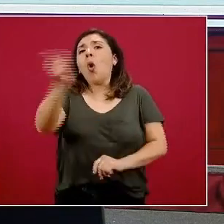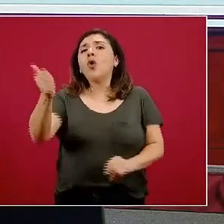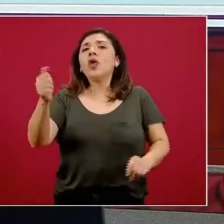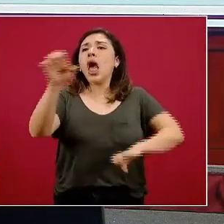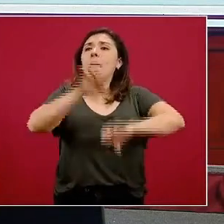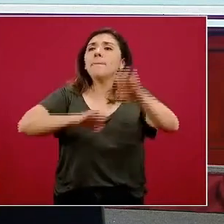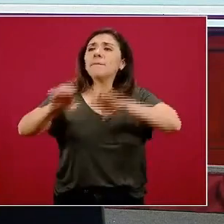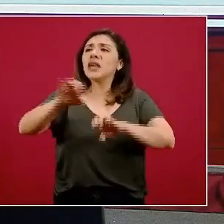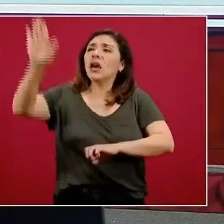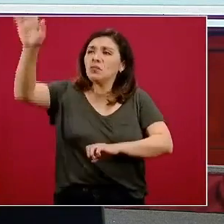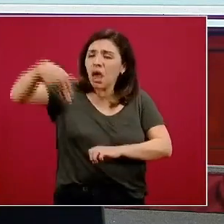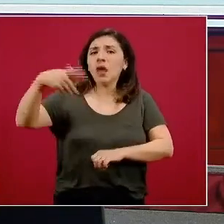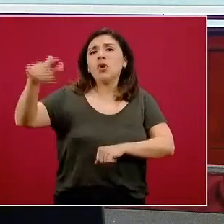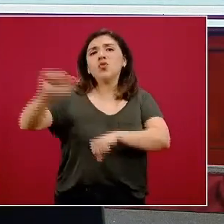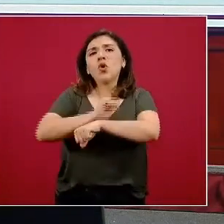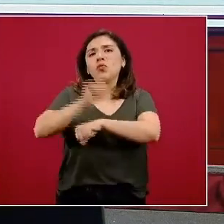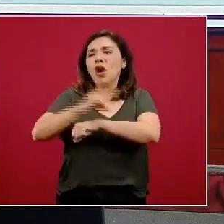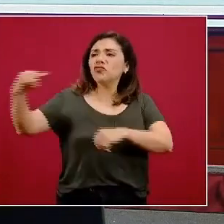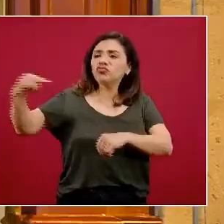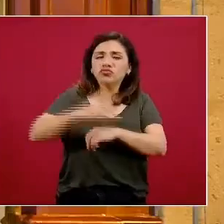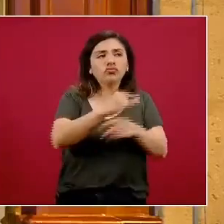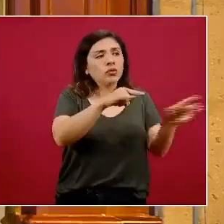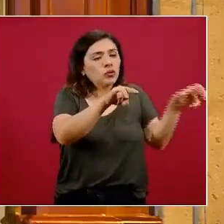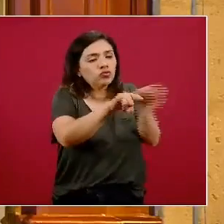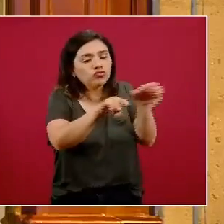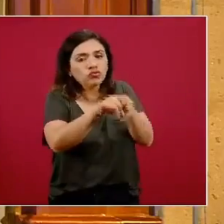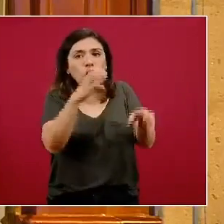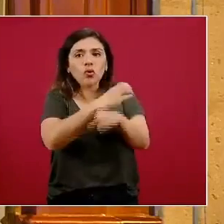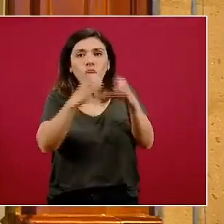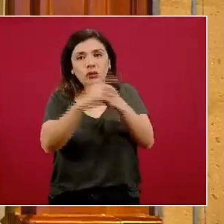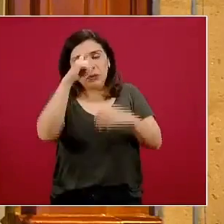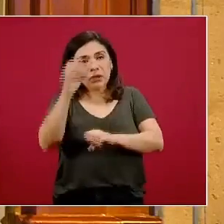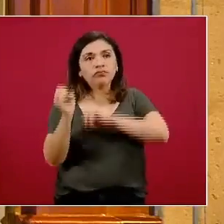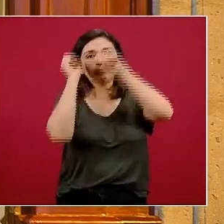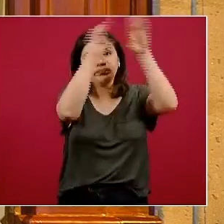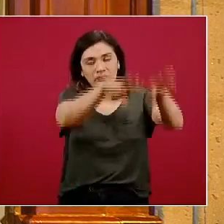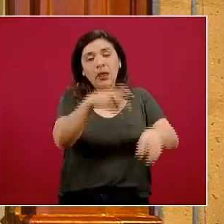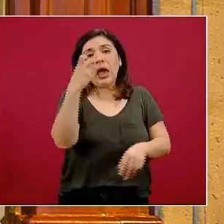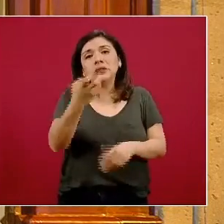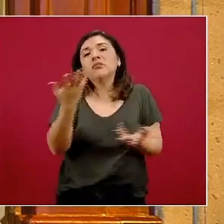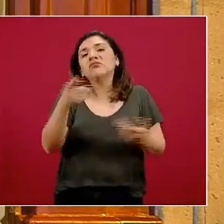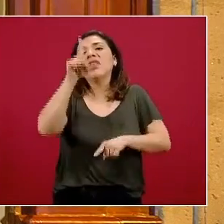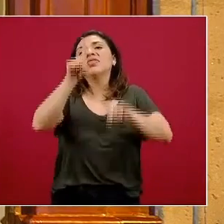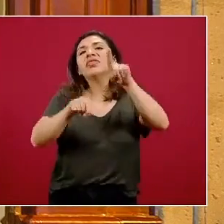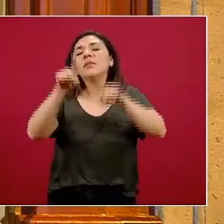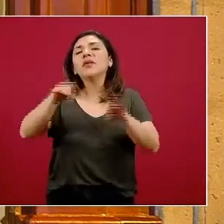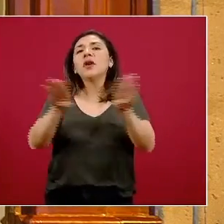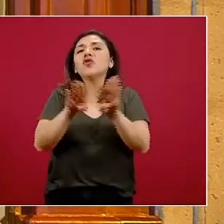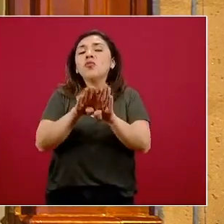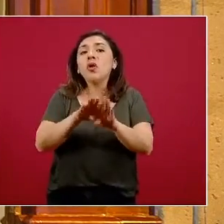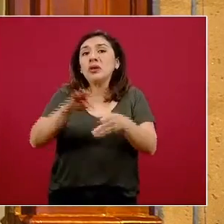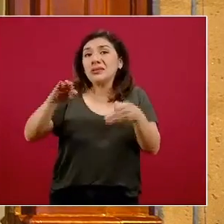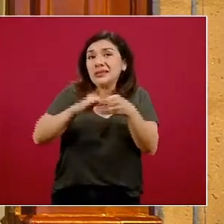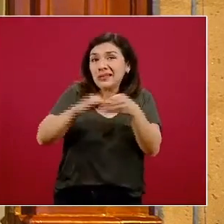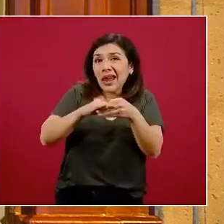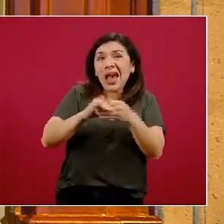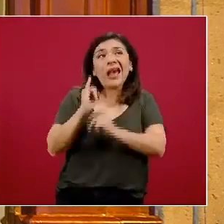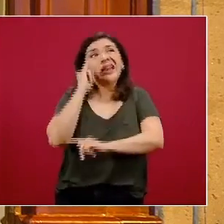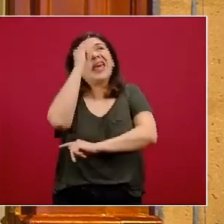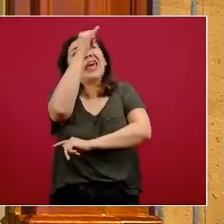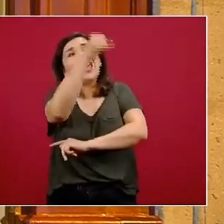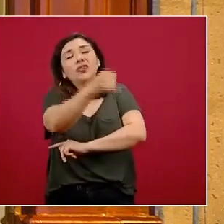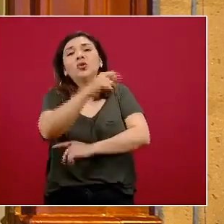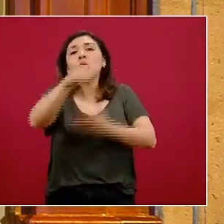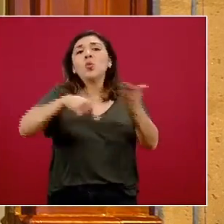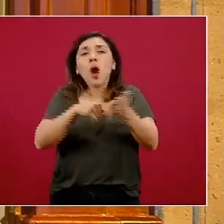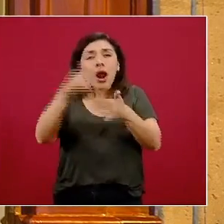alguna empresa que se dedica precisamente al envío, a la paquetería, porque esto también depende qué tan cerca o qué tan lejos se encuentra